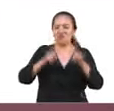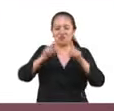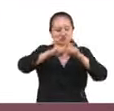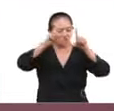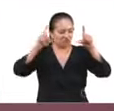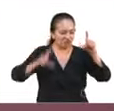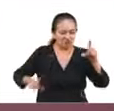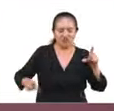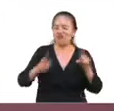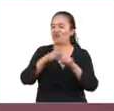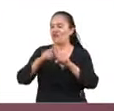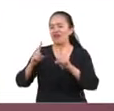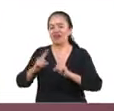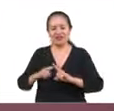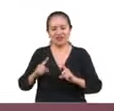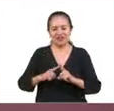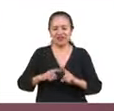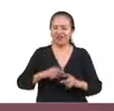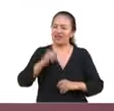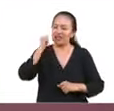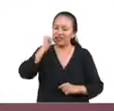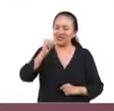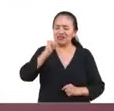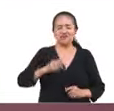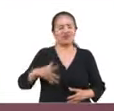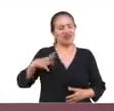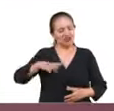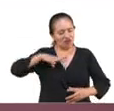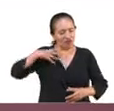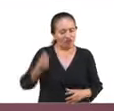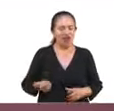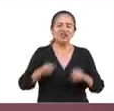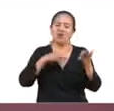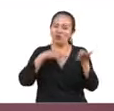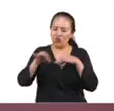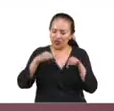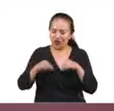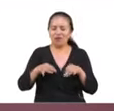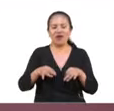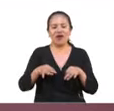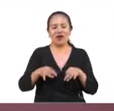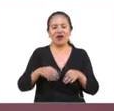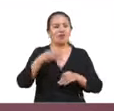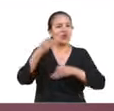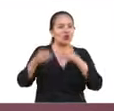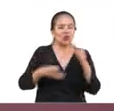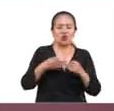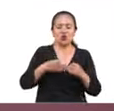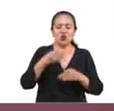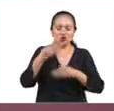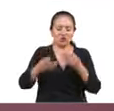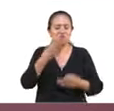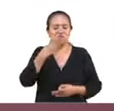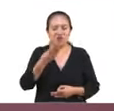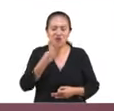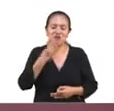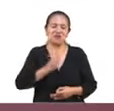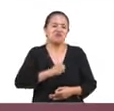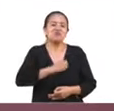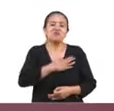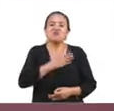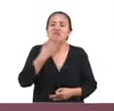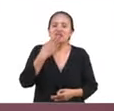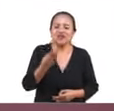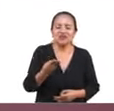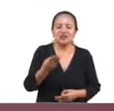país, este gran México, que lucha siempre por la transformación, por el bienestar de todos y de todas, pero por el